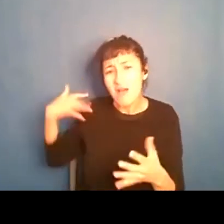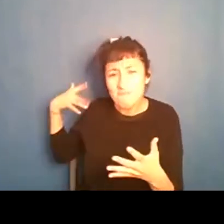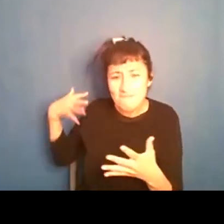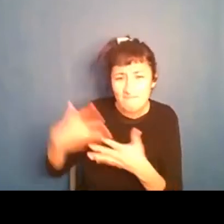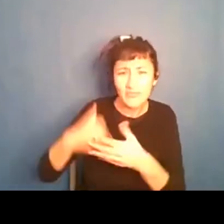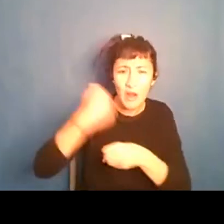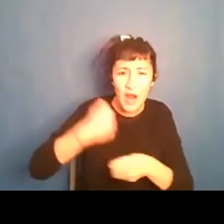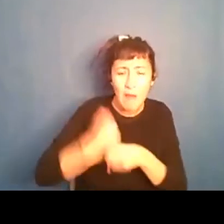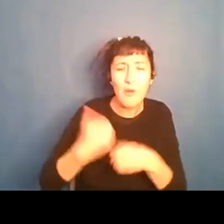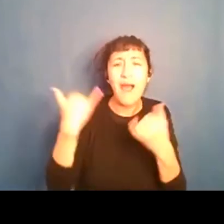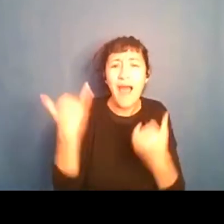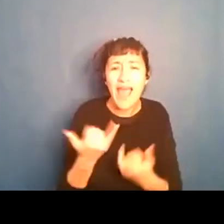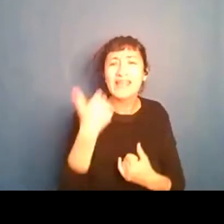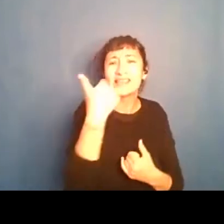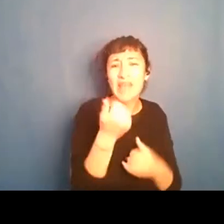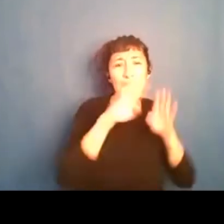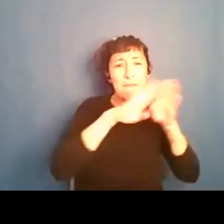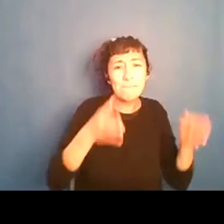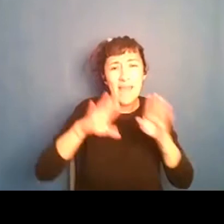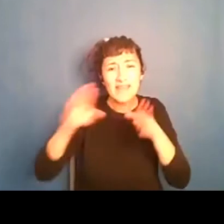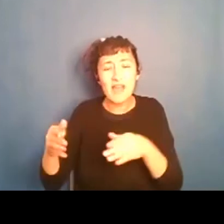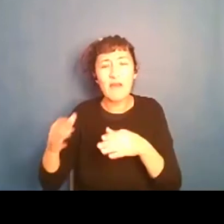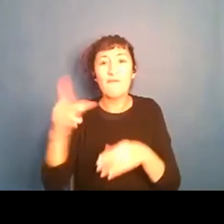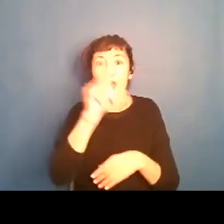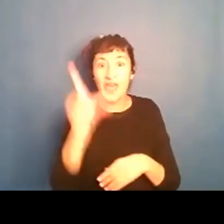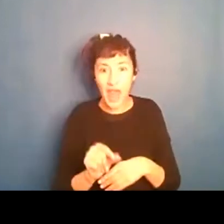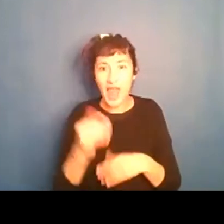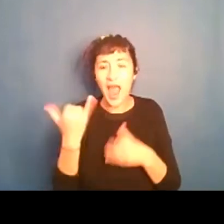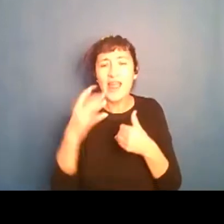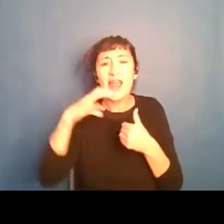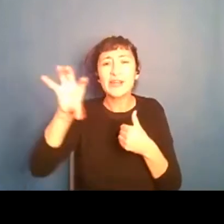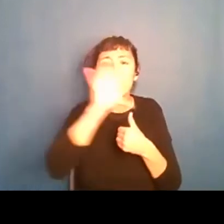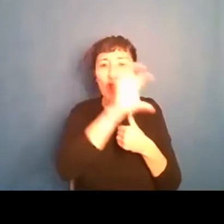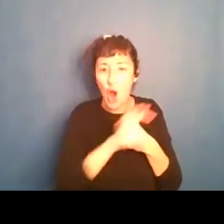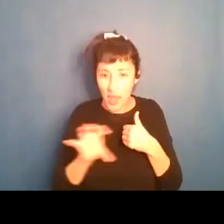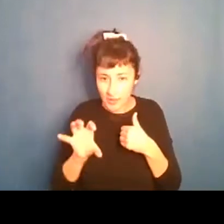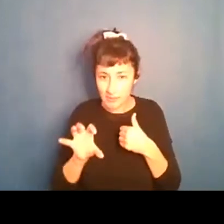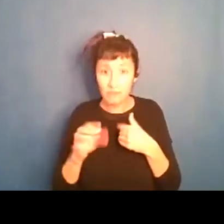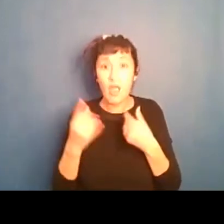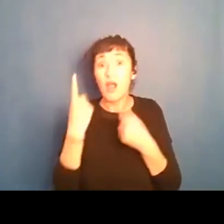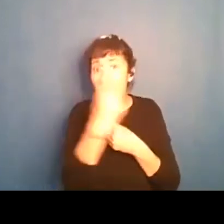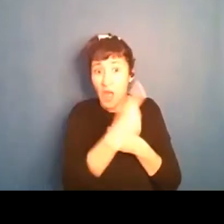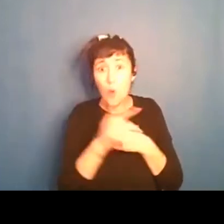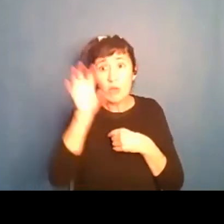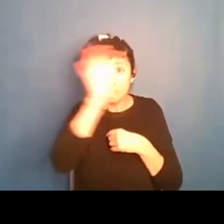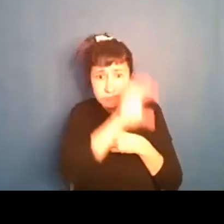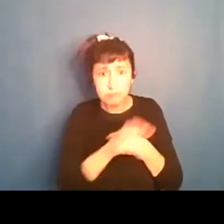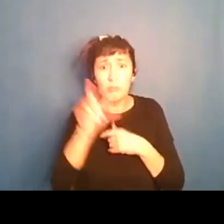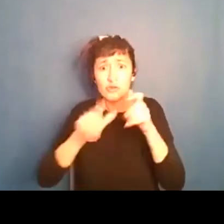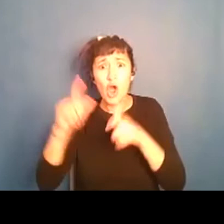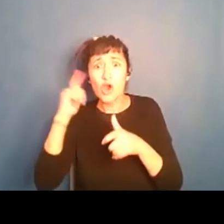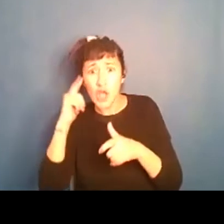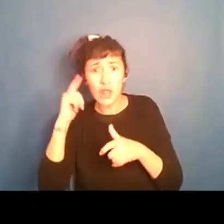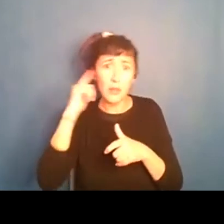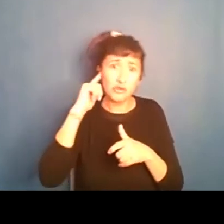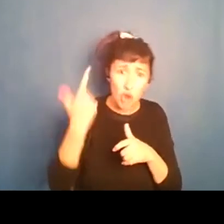6 mesas federales con regiones. Entonces, cada región pudo participar, personas oyentes, personas sordas,